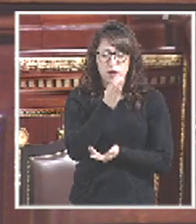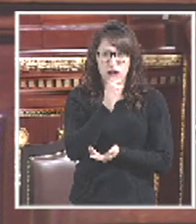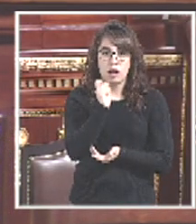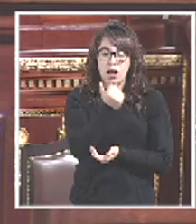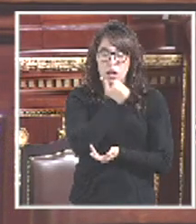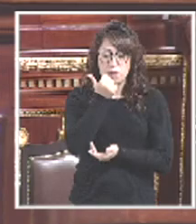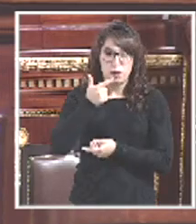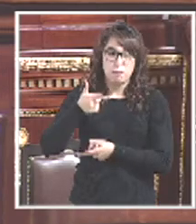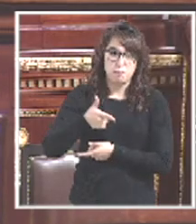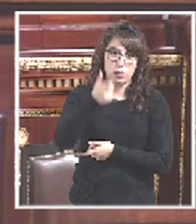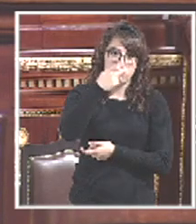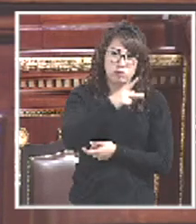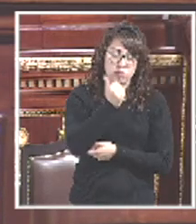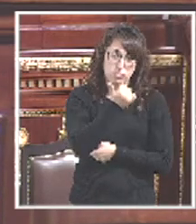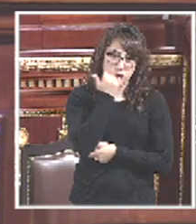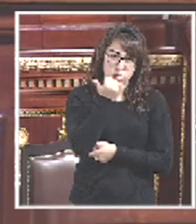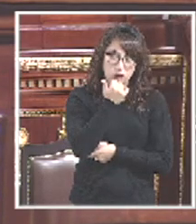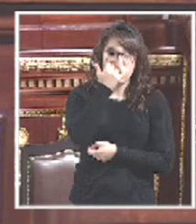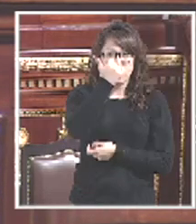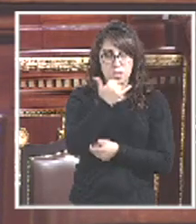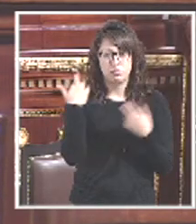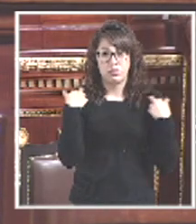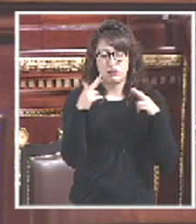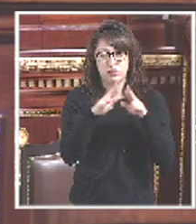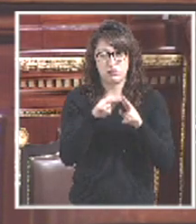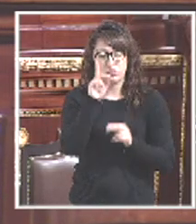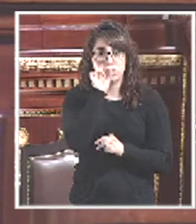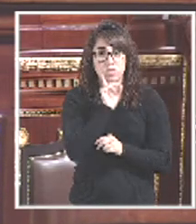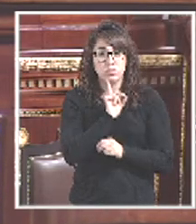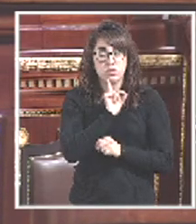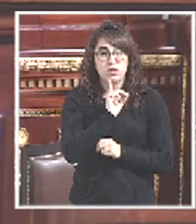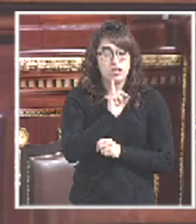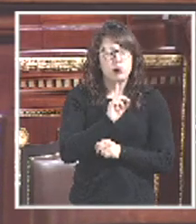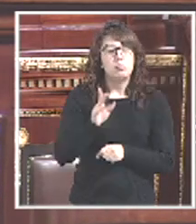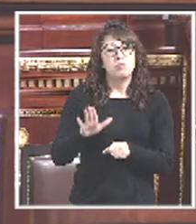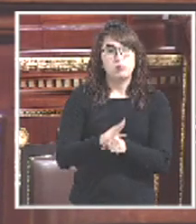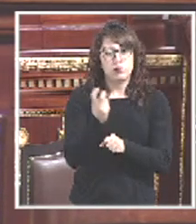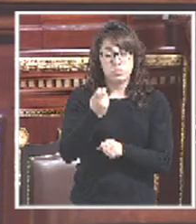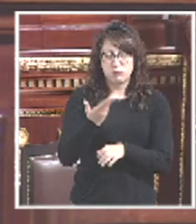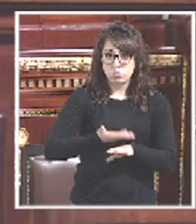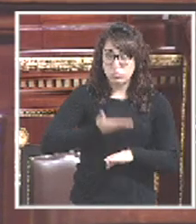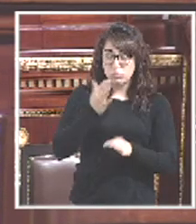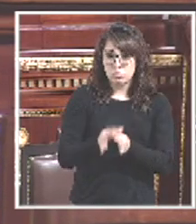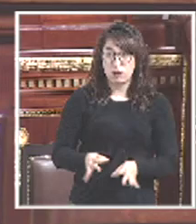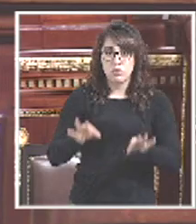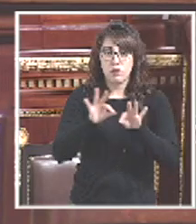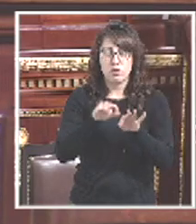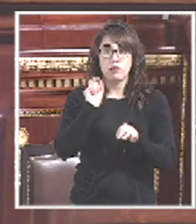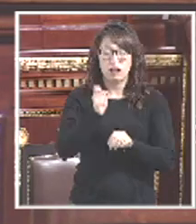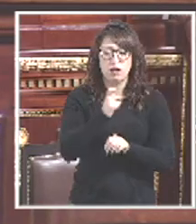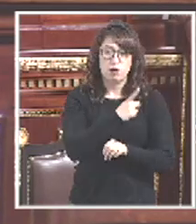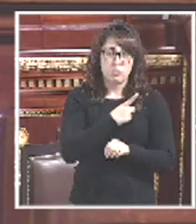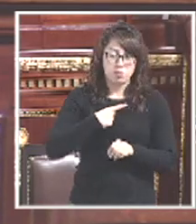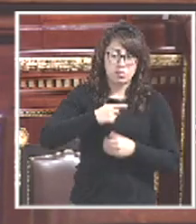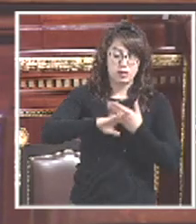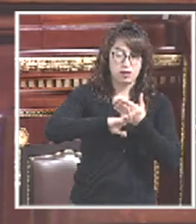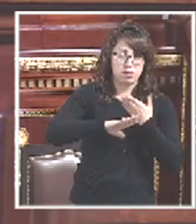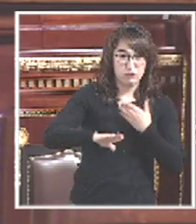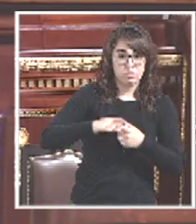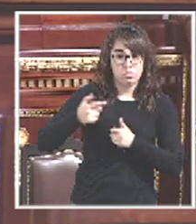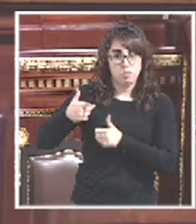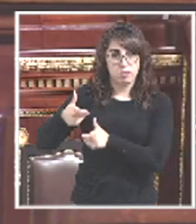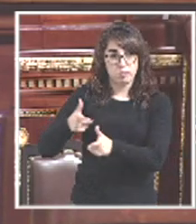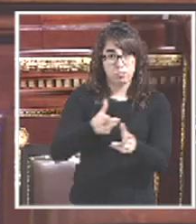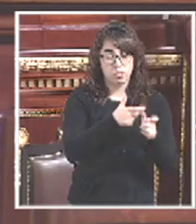hace evidente la necesidad de abordar la violencia con armas de fuego desde diferentes frentes, por ejemplo, desde la